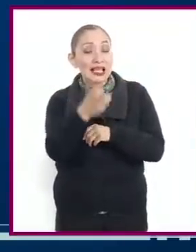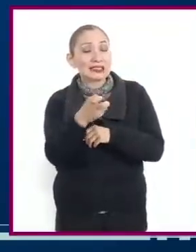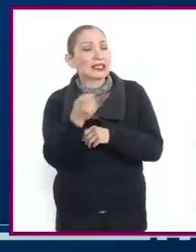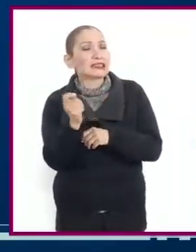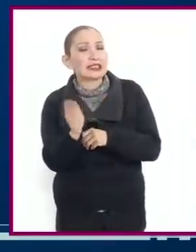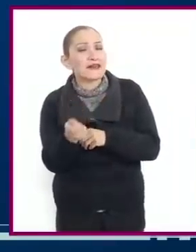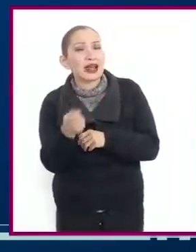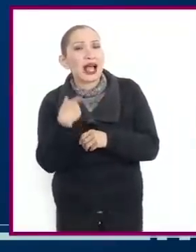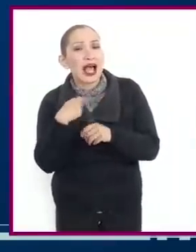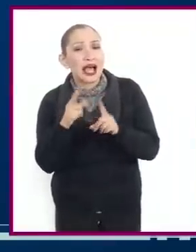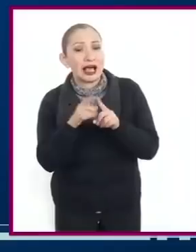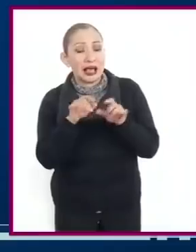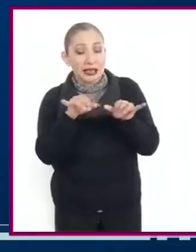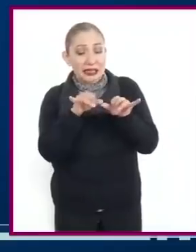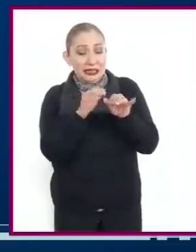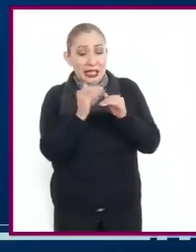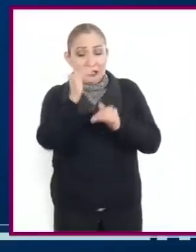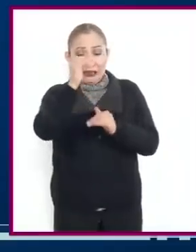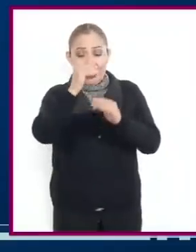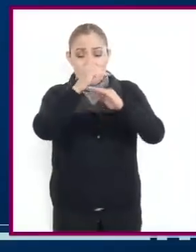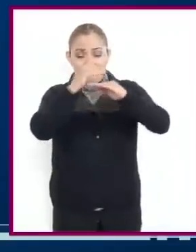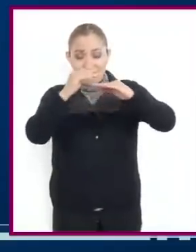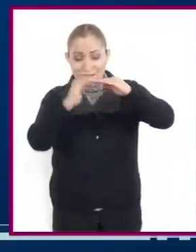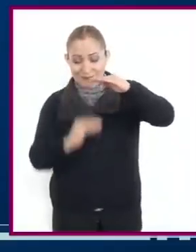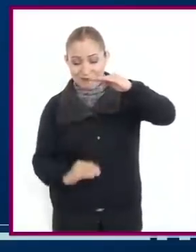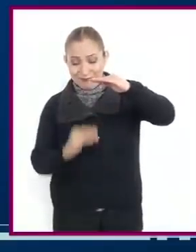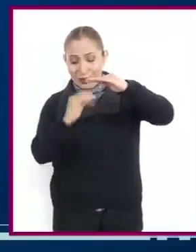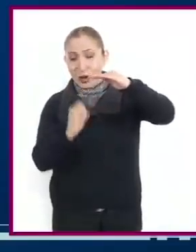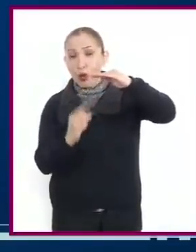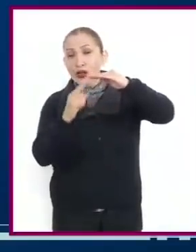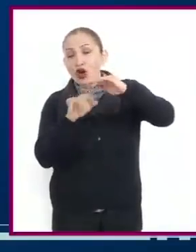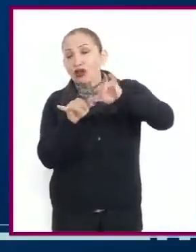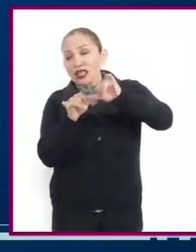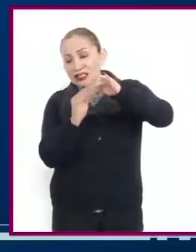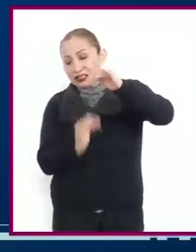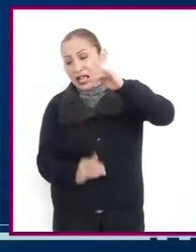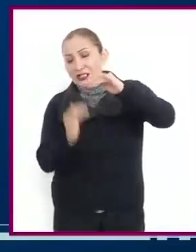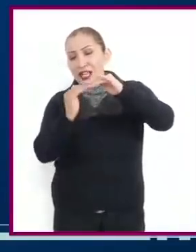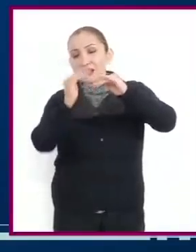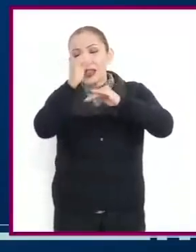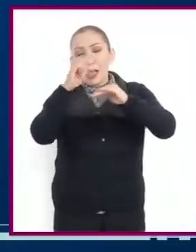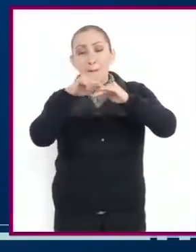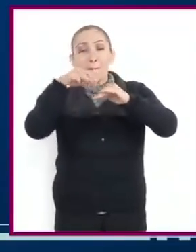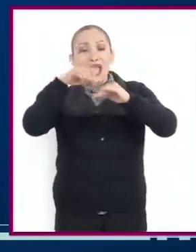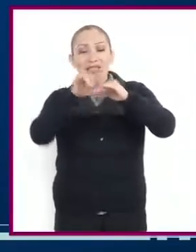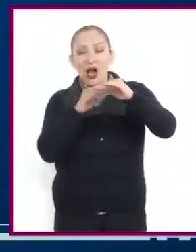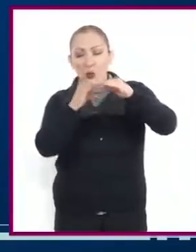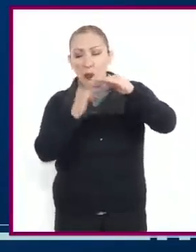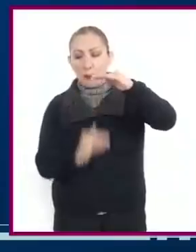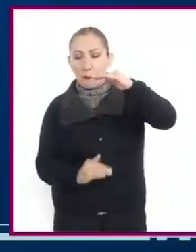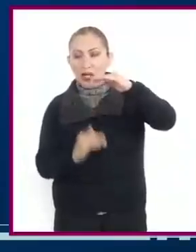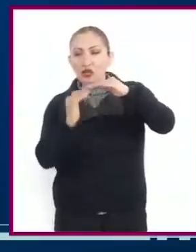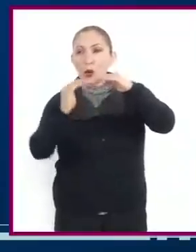nos indica la distancia promedio que cada uno de los valores del conjunto de datos se desvía de la media.